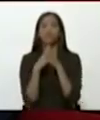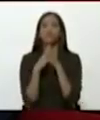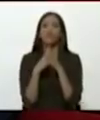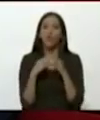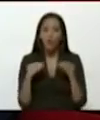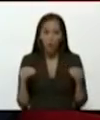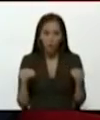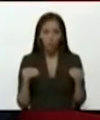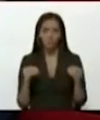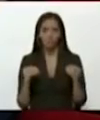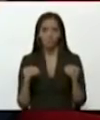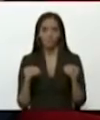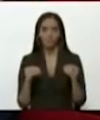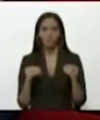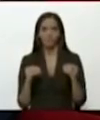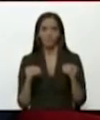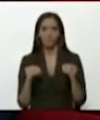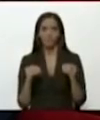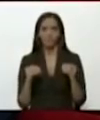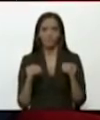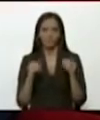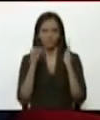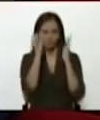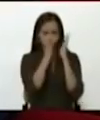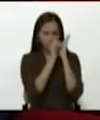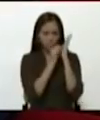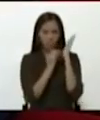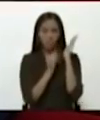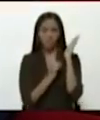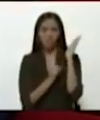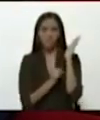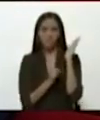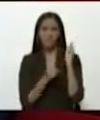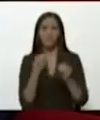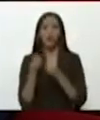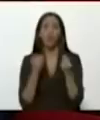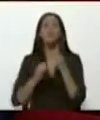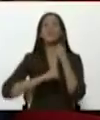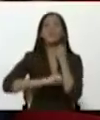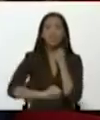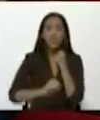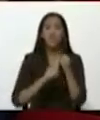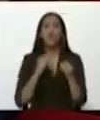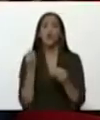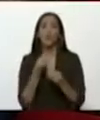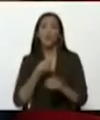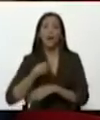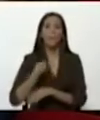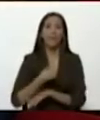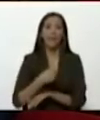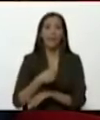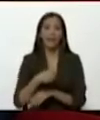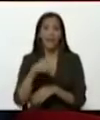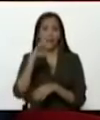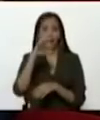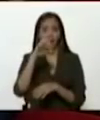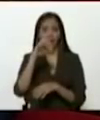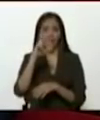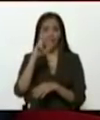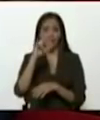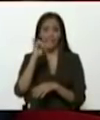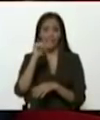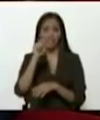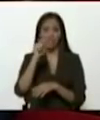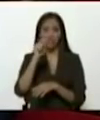todo el itinerario de esto que iban a traicionar, de cómo iban a pagar a Christopher, que